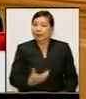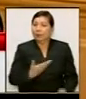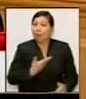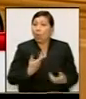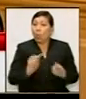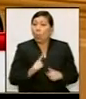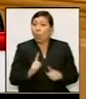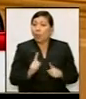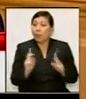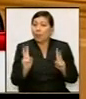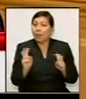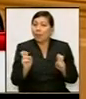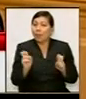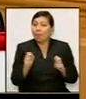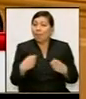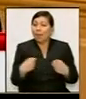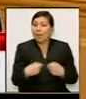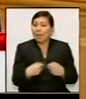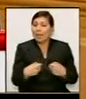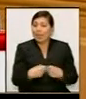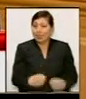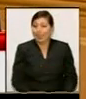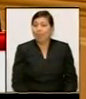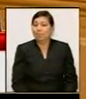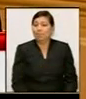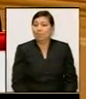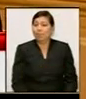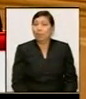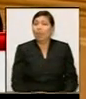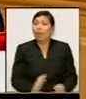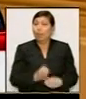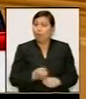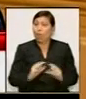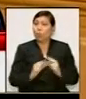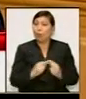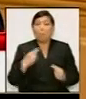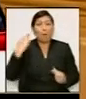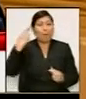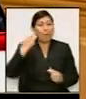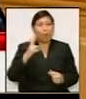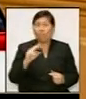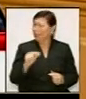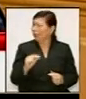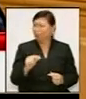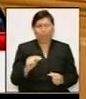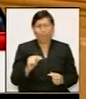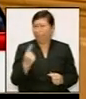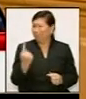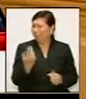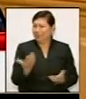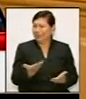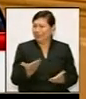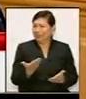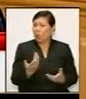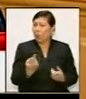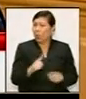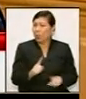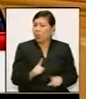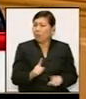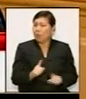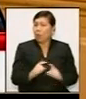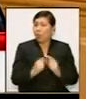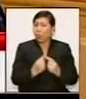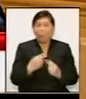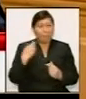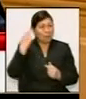en cuanto a temas de energía. Él entró al partido no precisamente en momentos en los cuales el